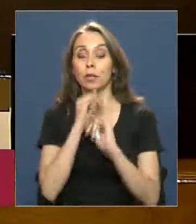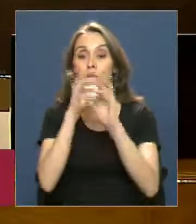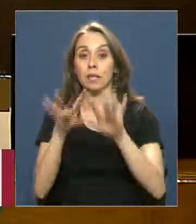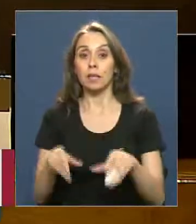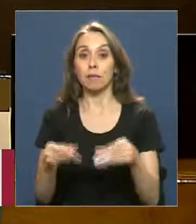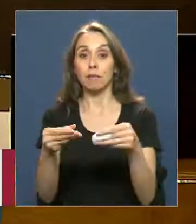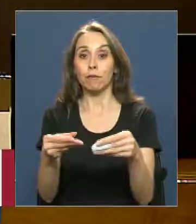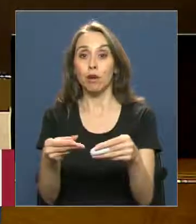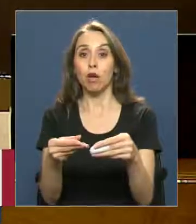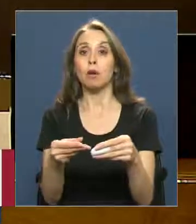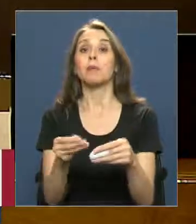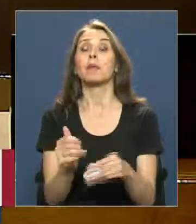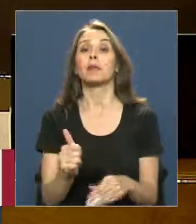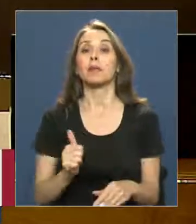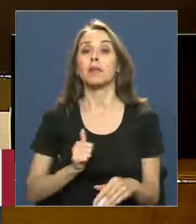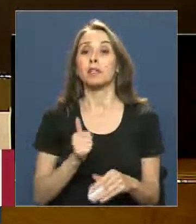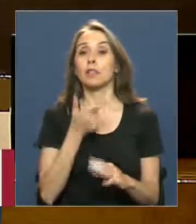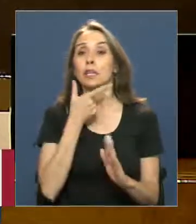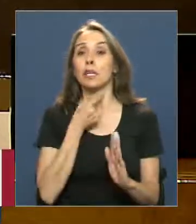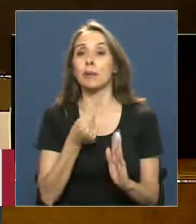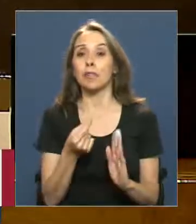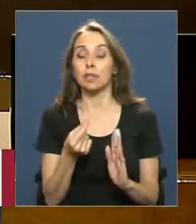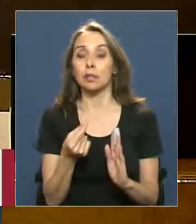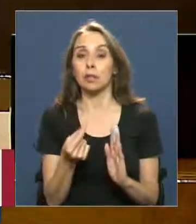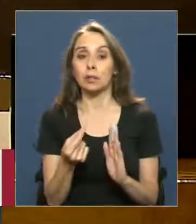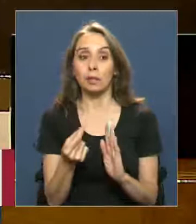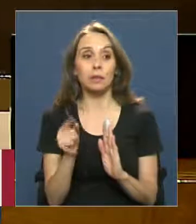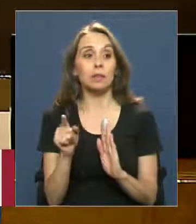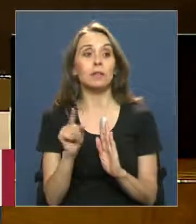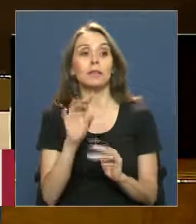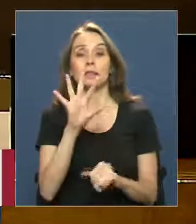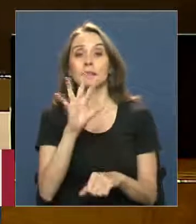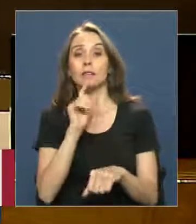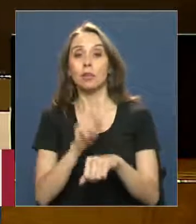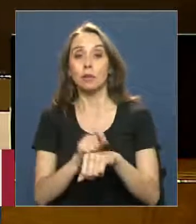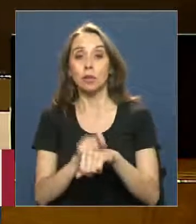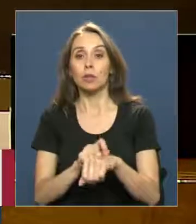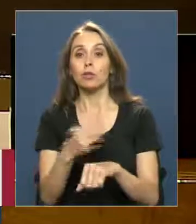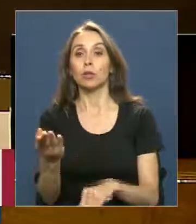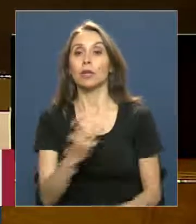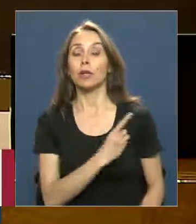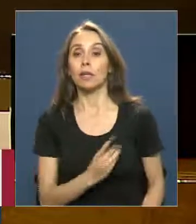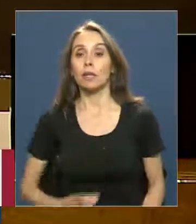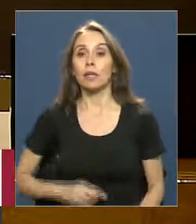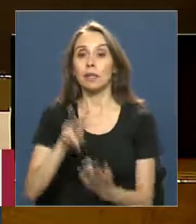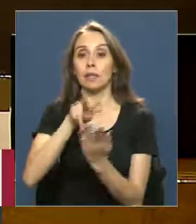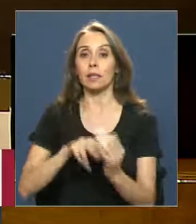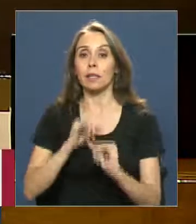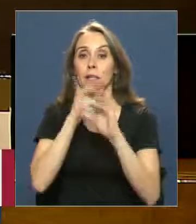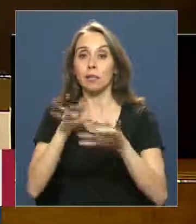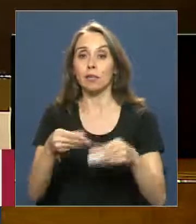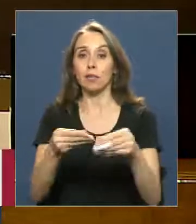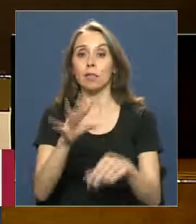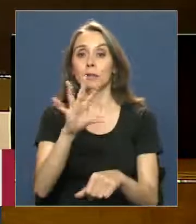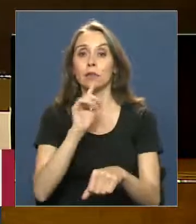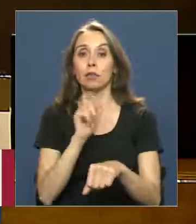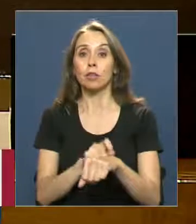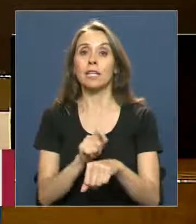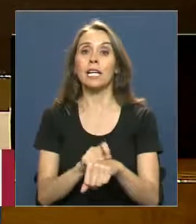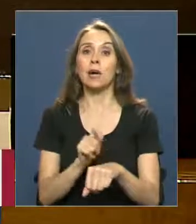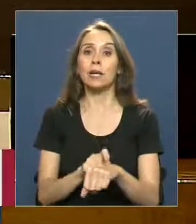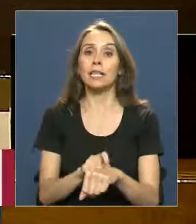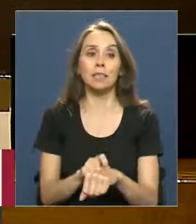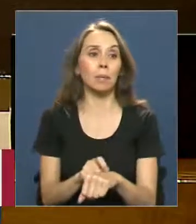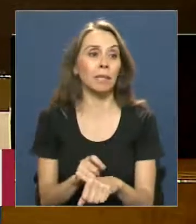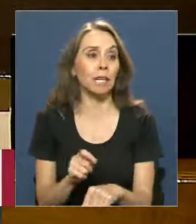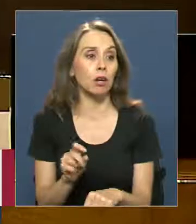tratará conforme a las reglas de fácil despacho, es decir, se otorgarán 5 minutos al diputado informante, luego 5 minutos para hablar a favor y